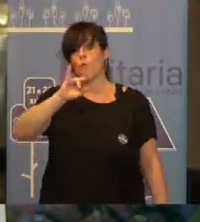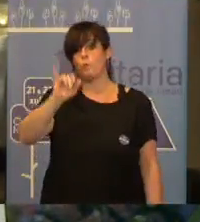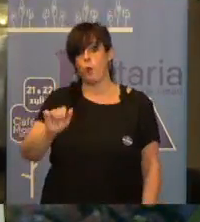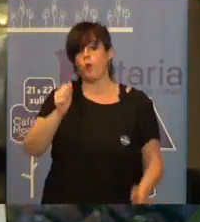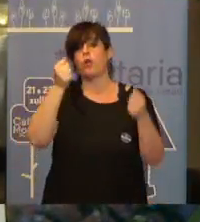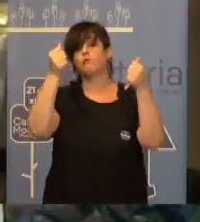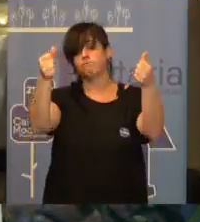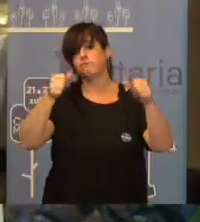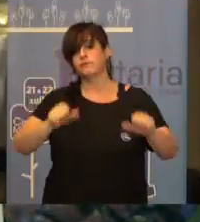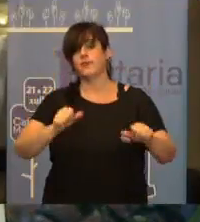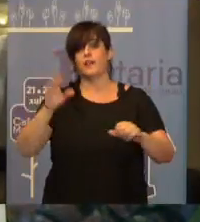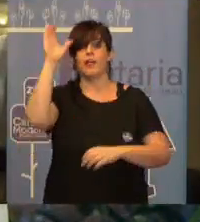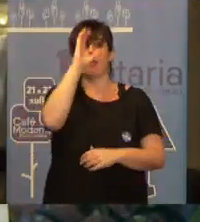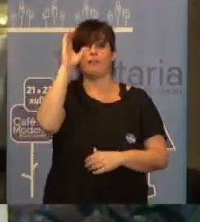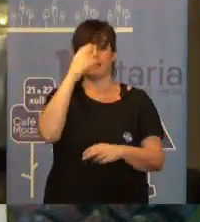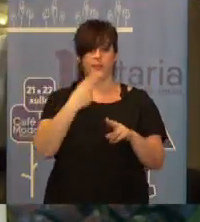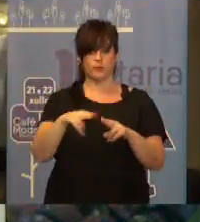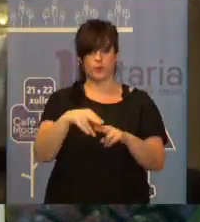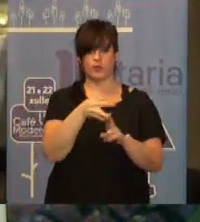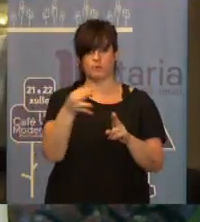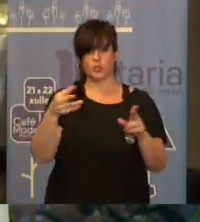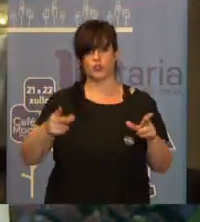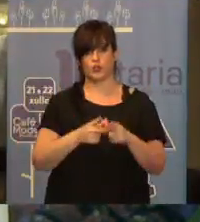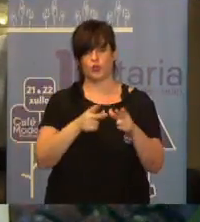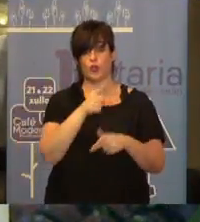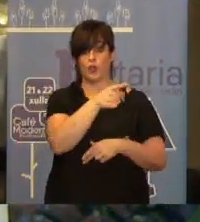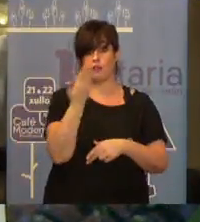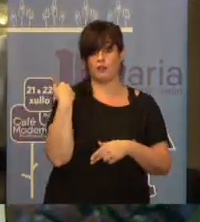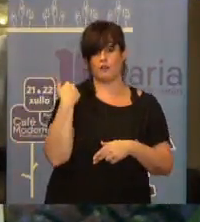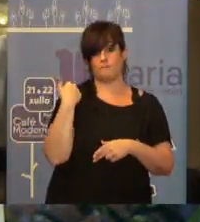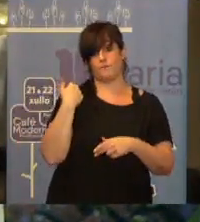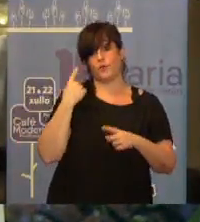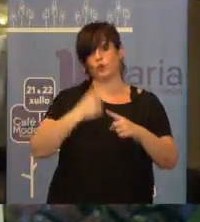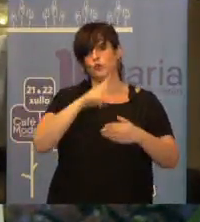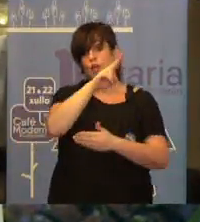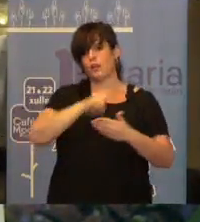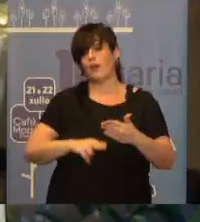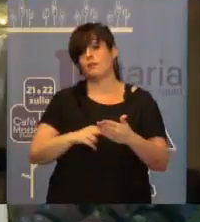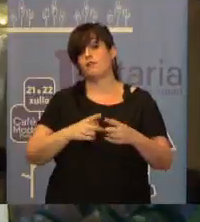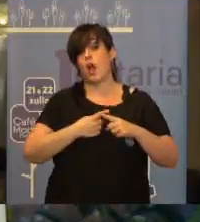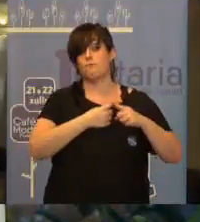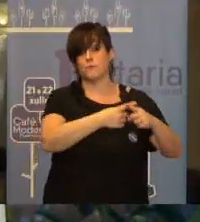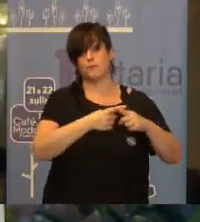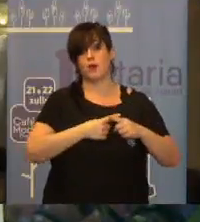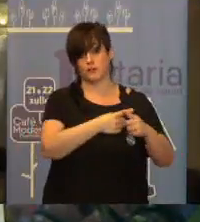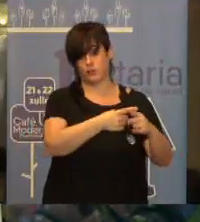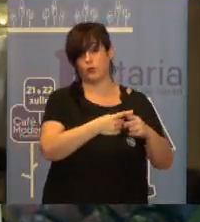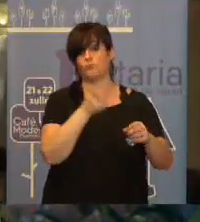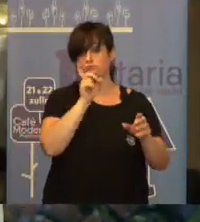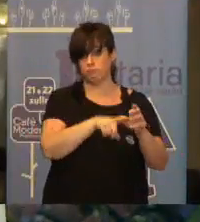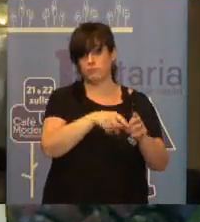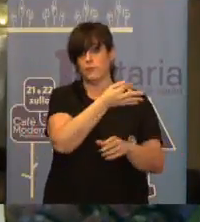e Socioloxía, foi deputada e directora xeral de Igualdade na Xunta do Bipartito en 2005, fundadora de